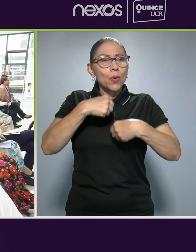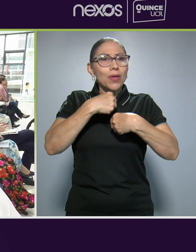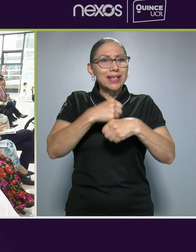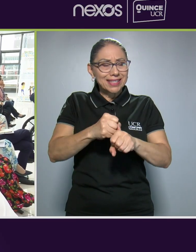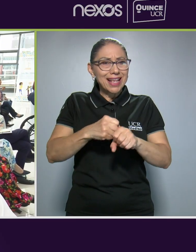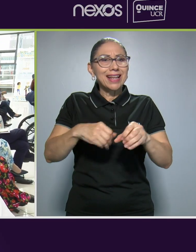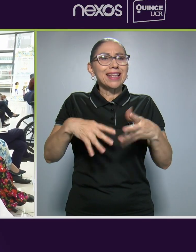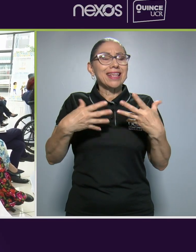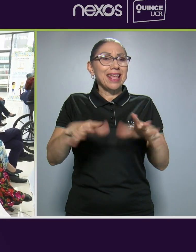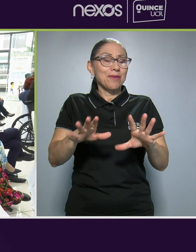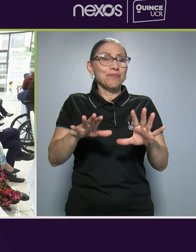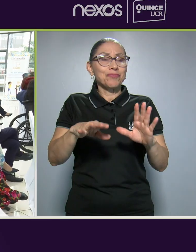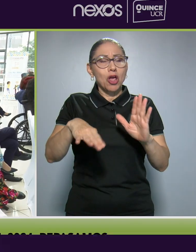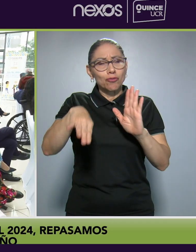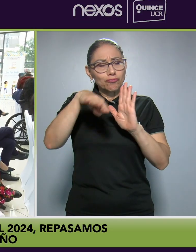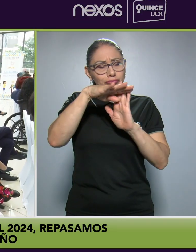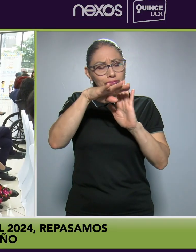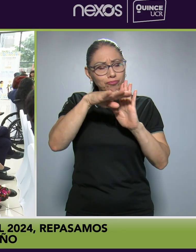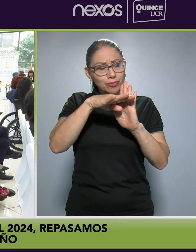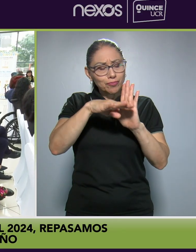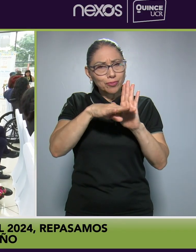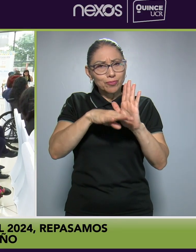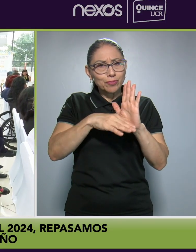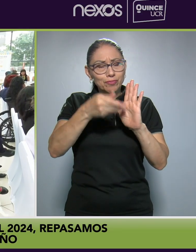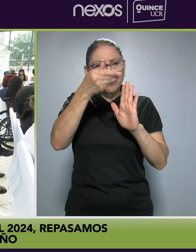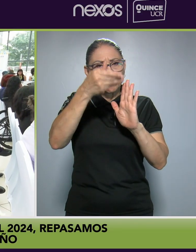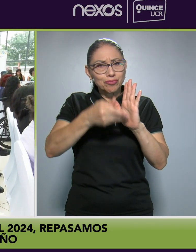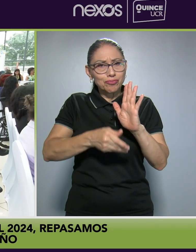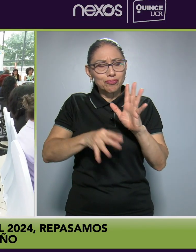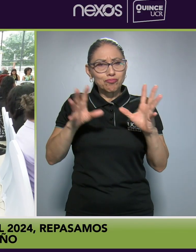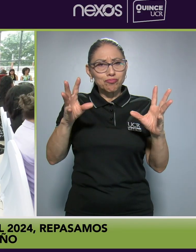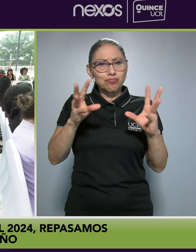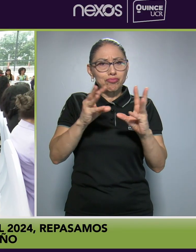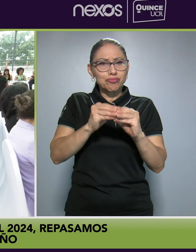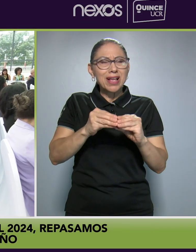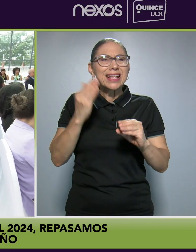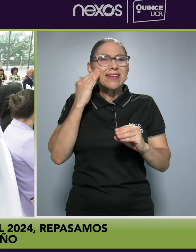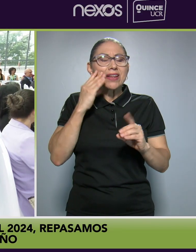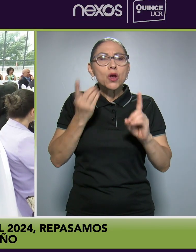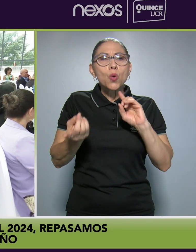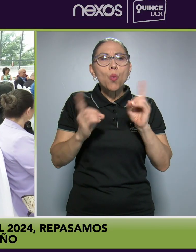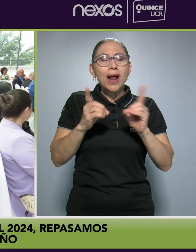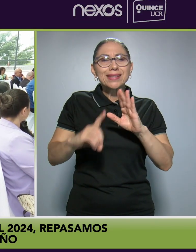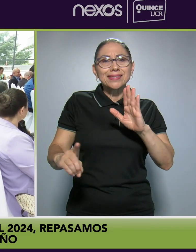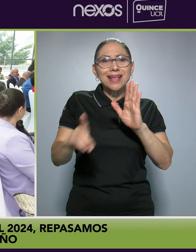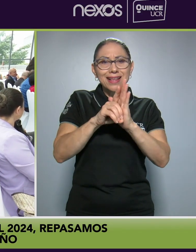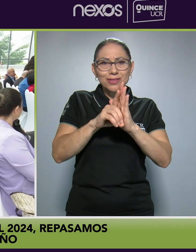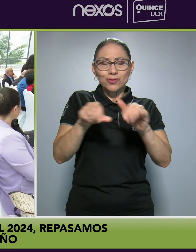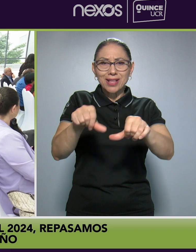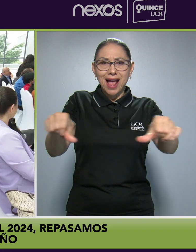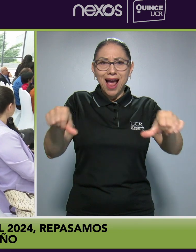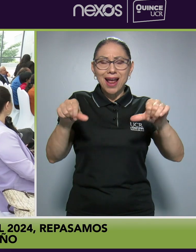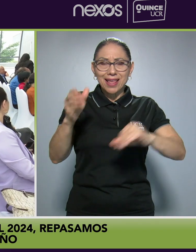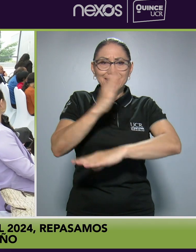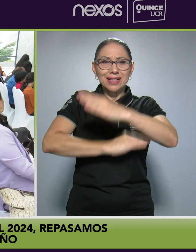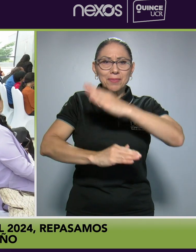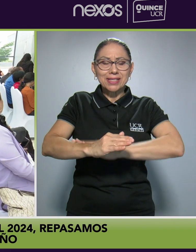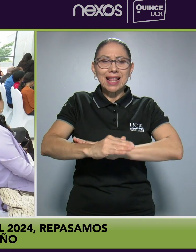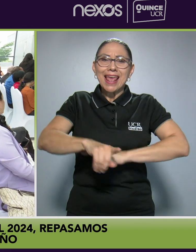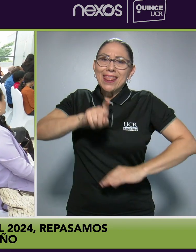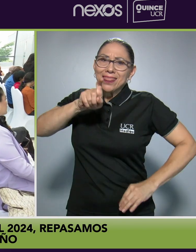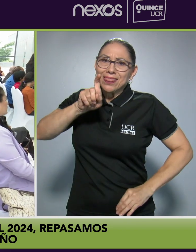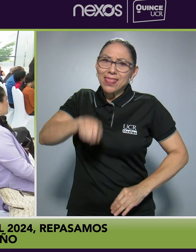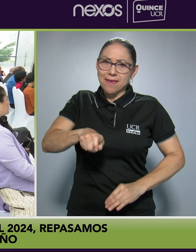si tuviéramos que llamarlo de alguna forma, de aquellos derechos en el ámbito de la discapacidad que tiene sí o sí que atender el